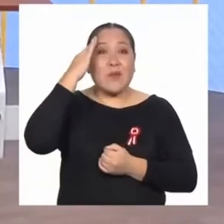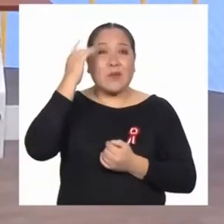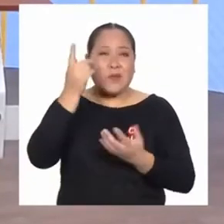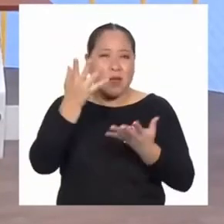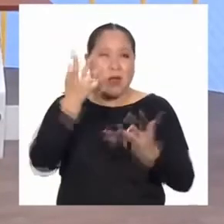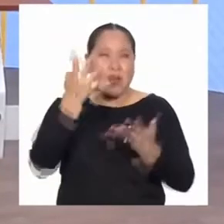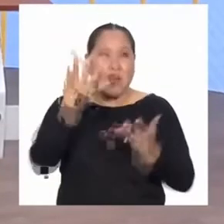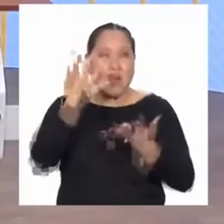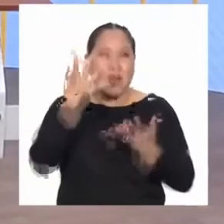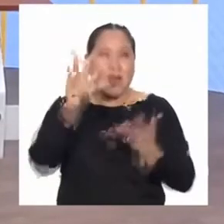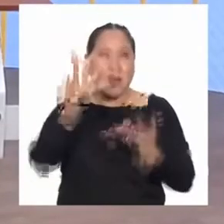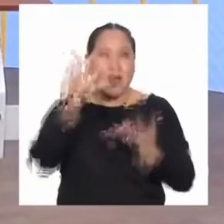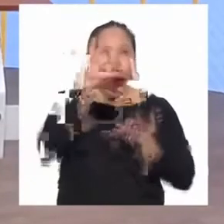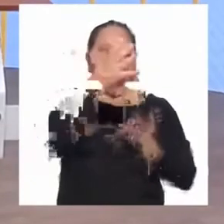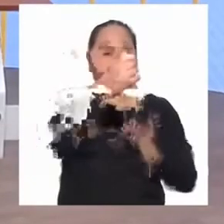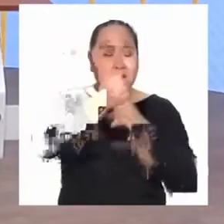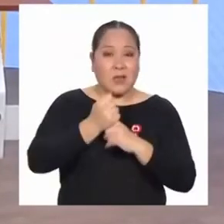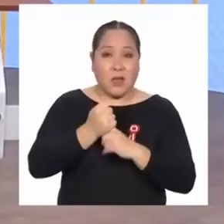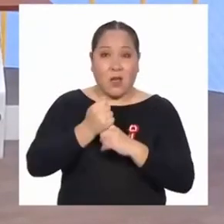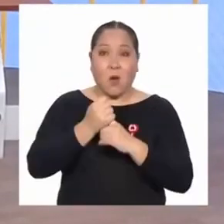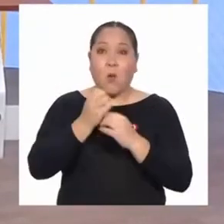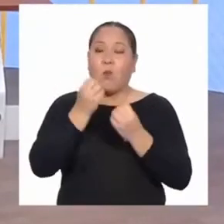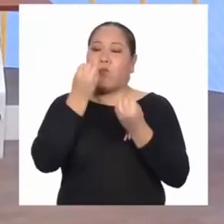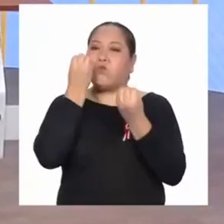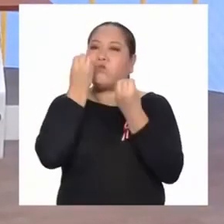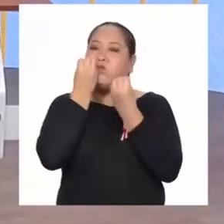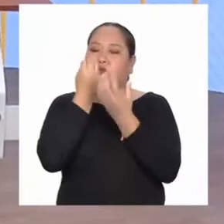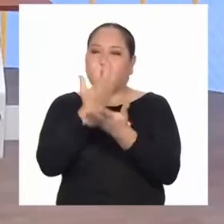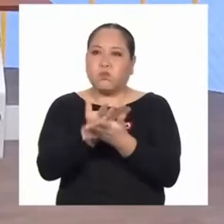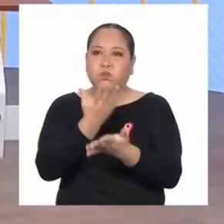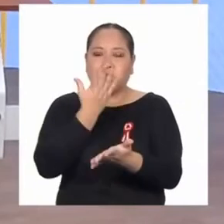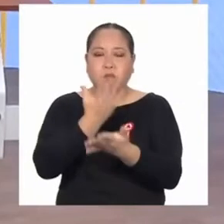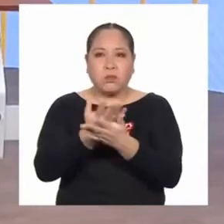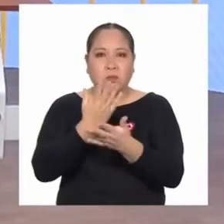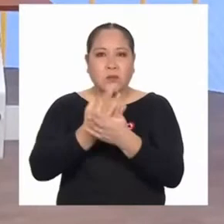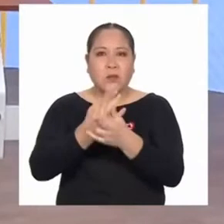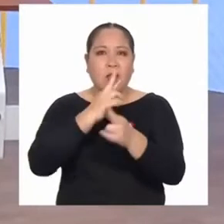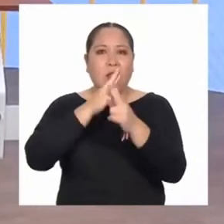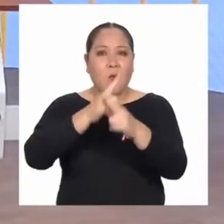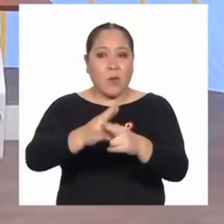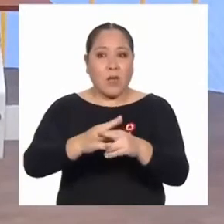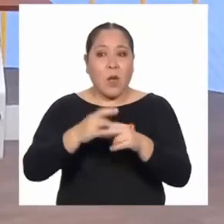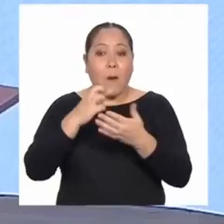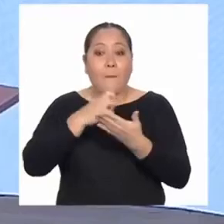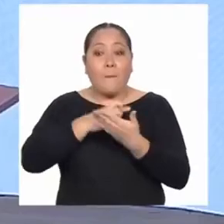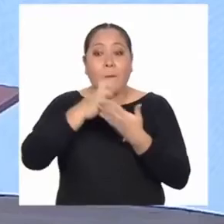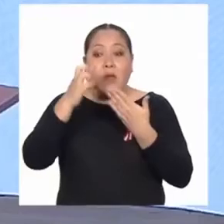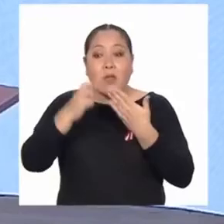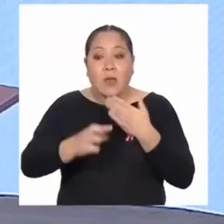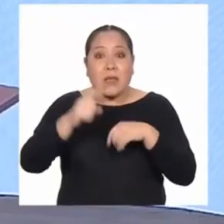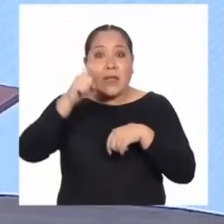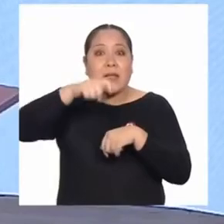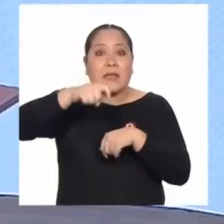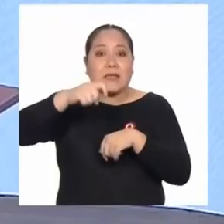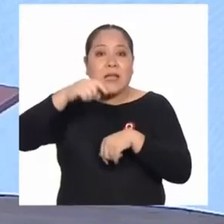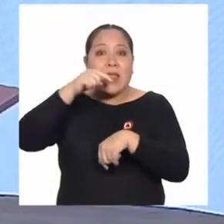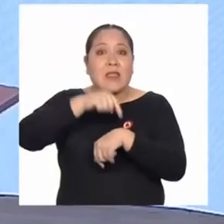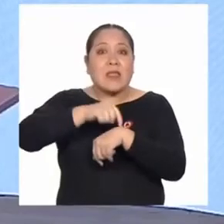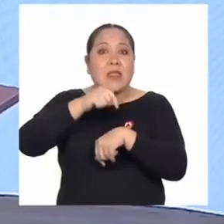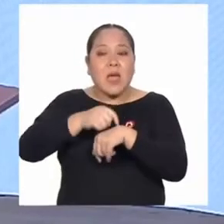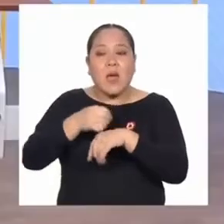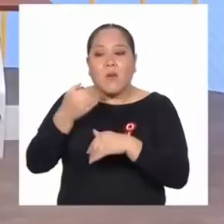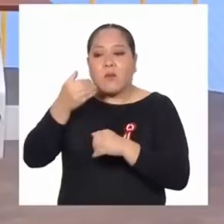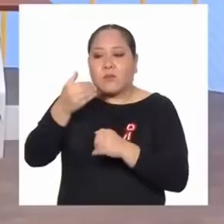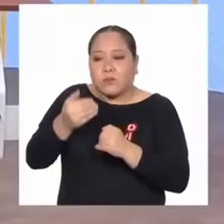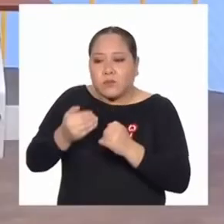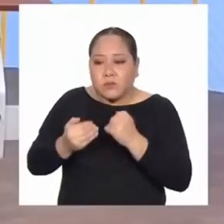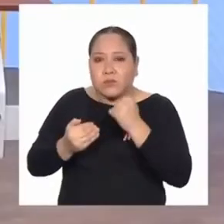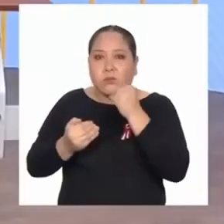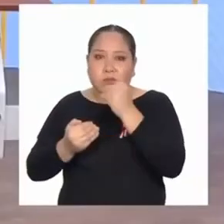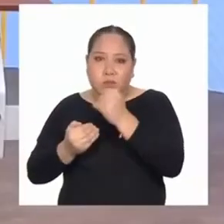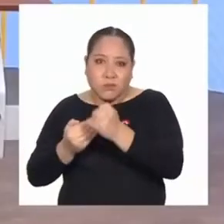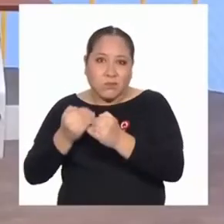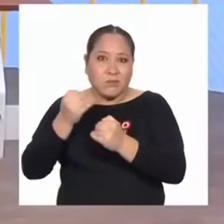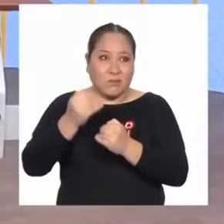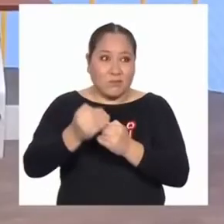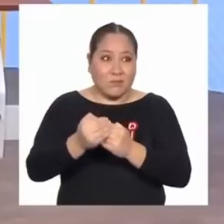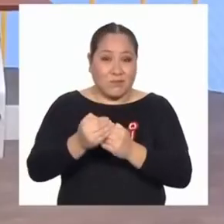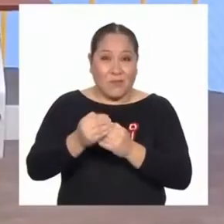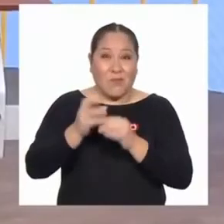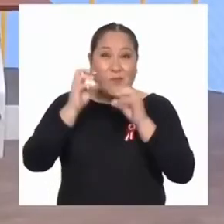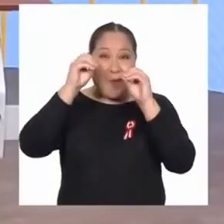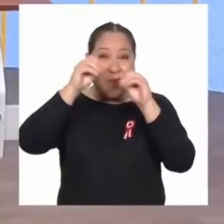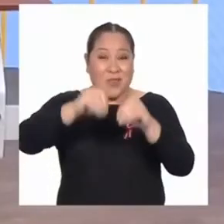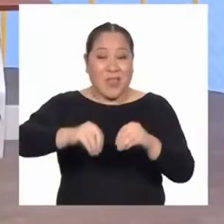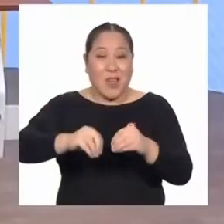a un buen resultado los proyectos necesitan tiempo qué les parece si creamos un storyboard